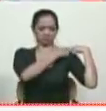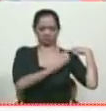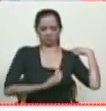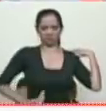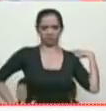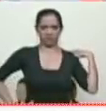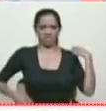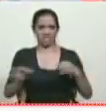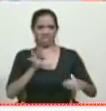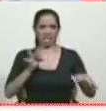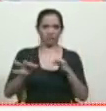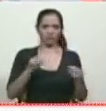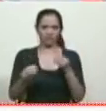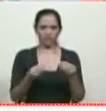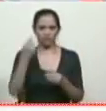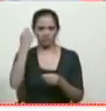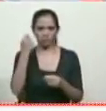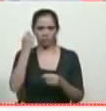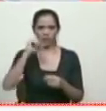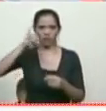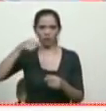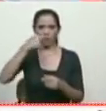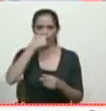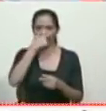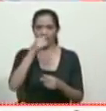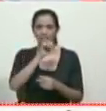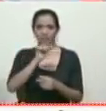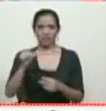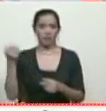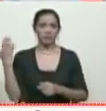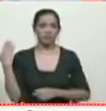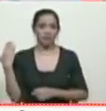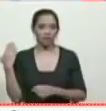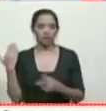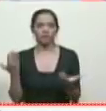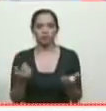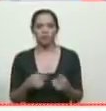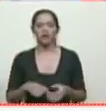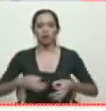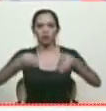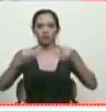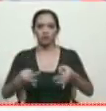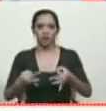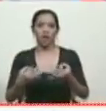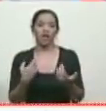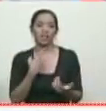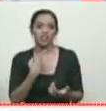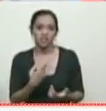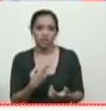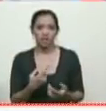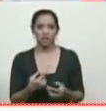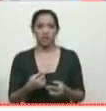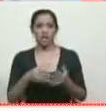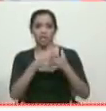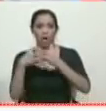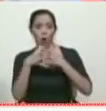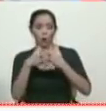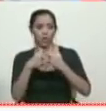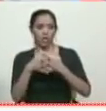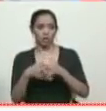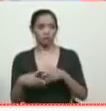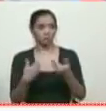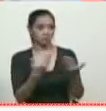que hizo el diputado Juan Guaidó la semana pasada, fue para justificar o para darle la excusa al gobierno norteamericano para